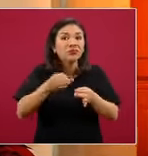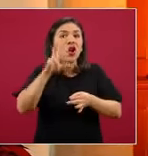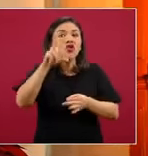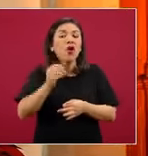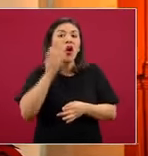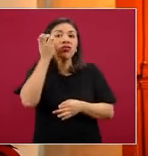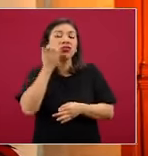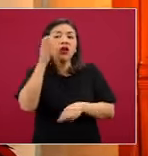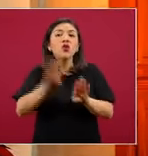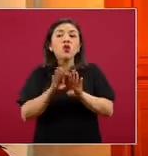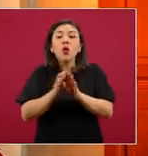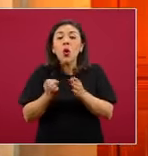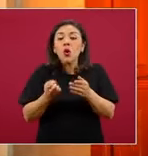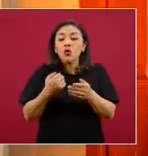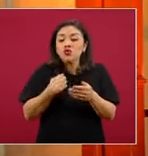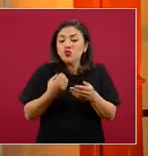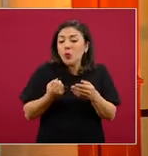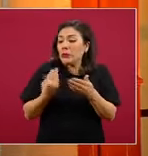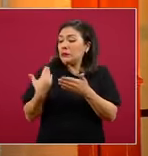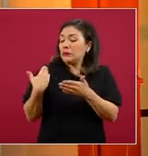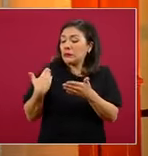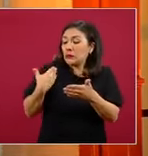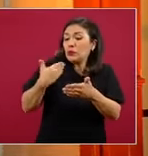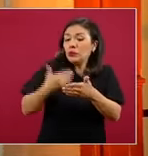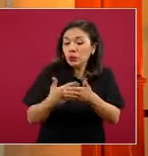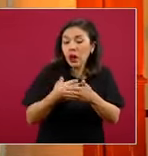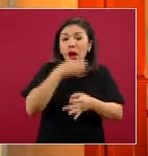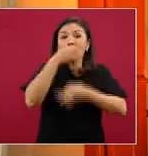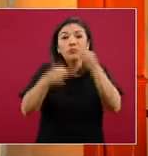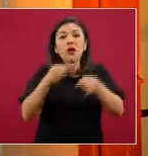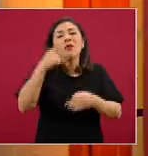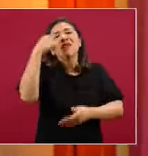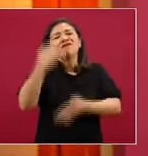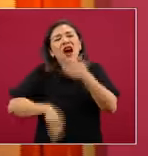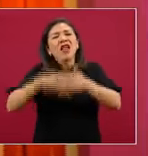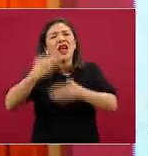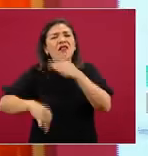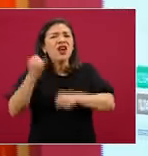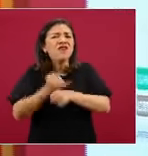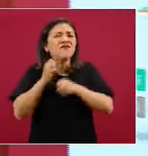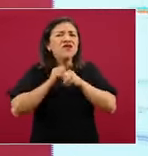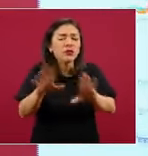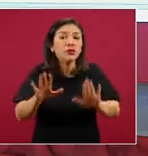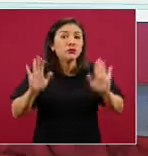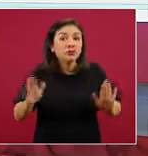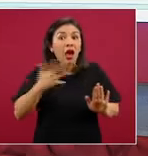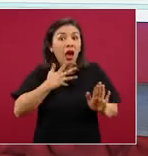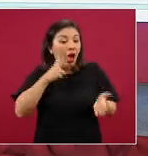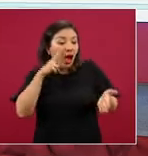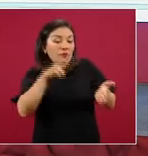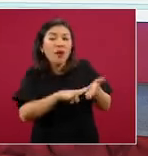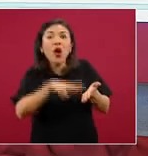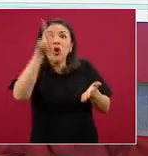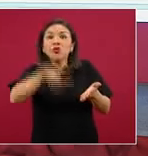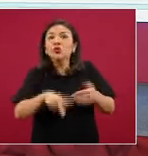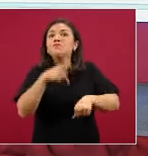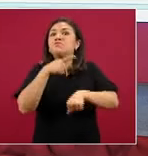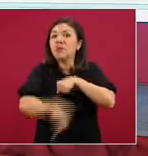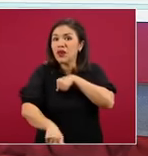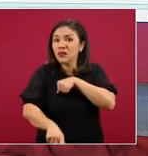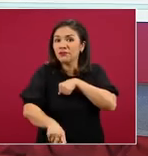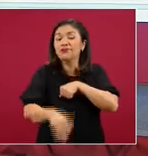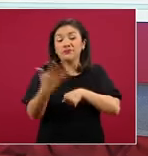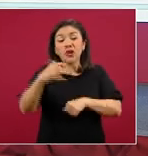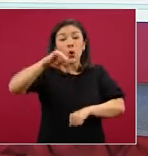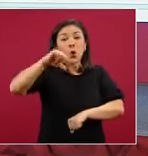pasar los datos más recientes por el problema de que estén incompletos, pues ya por lo menos ya estaban reflejando un riesgo. Digamos que el